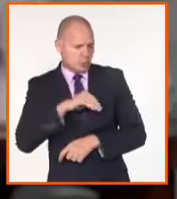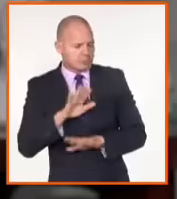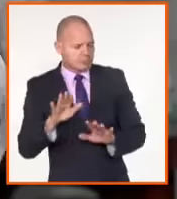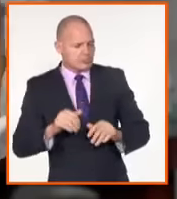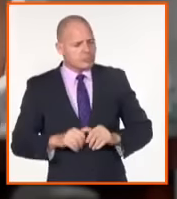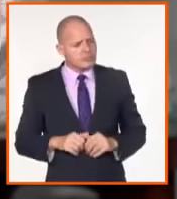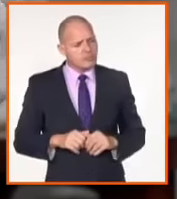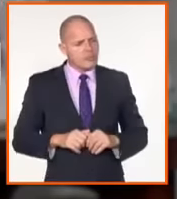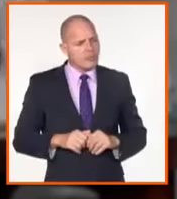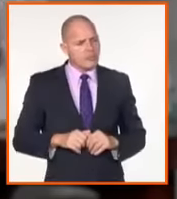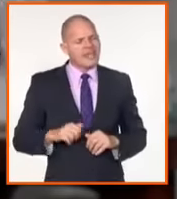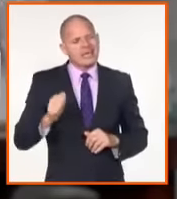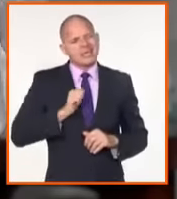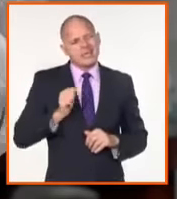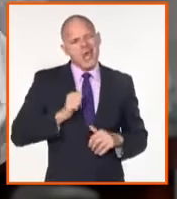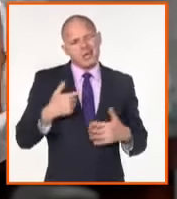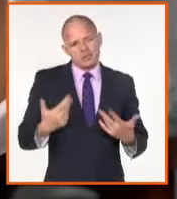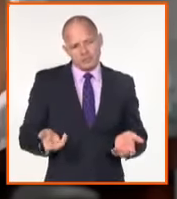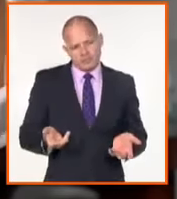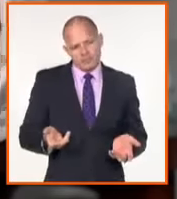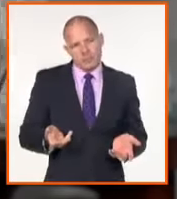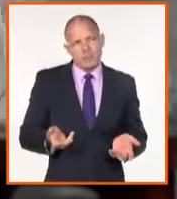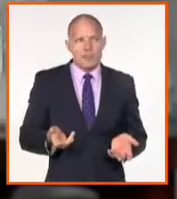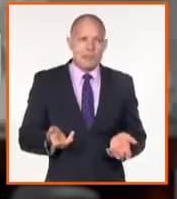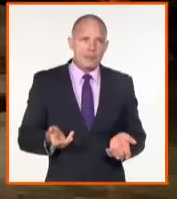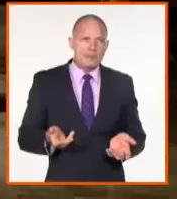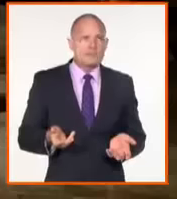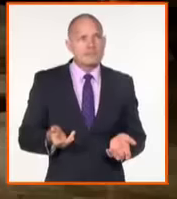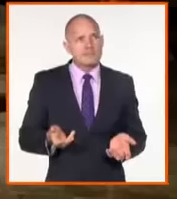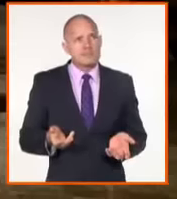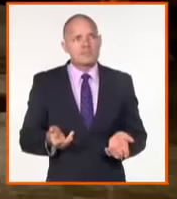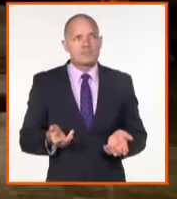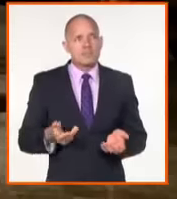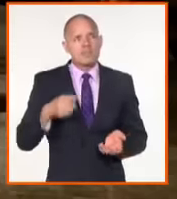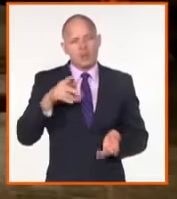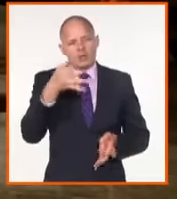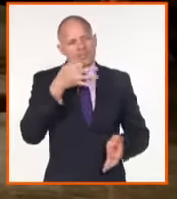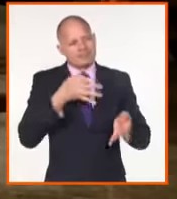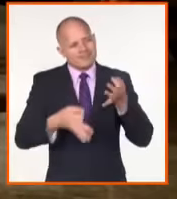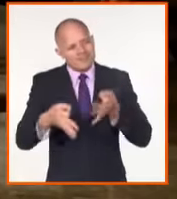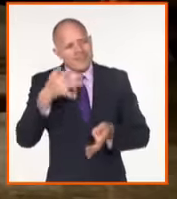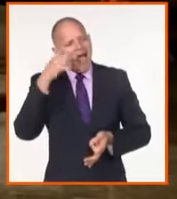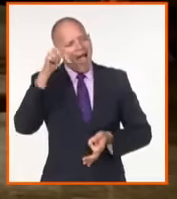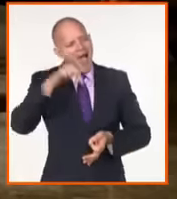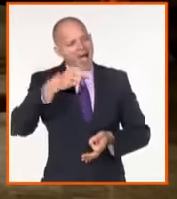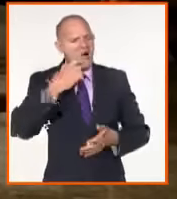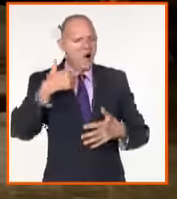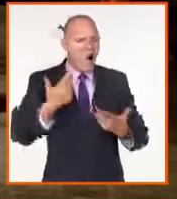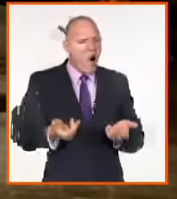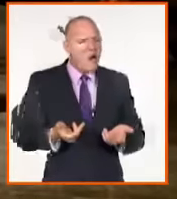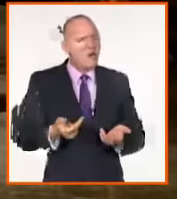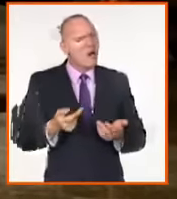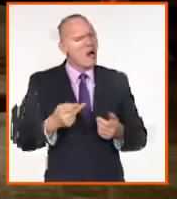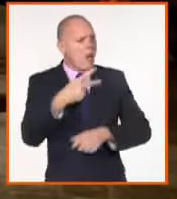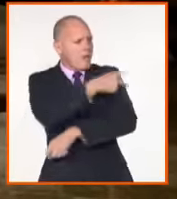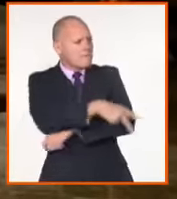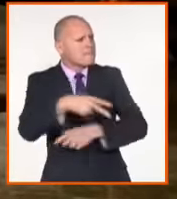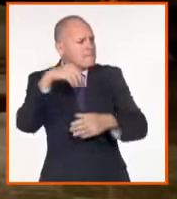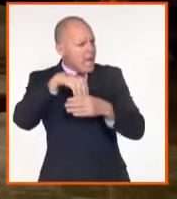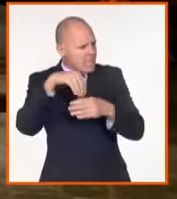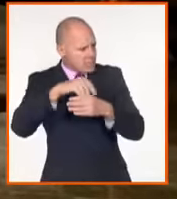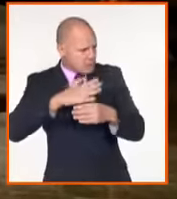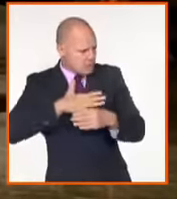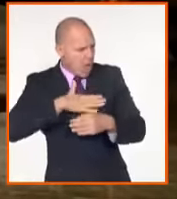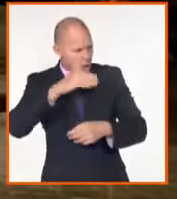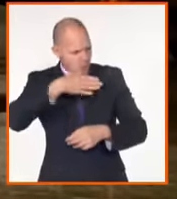cerrar este tema de la dinámica nacional y los problemas más recientes. Muchos de mis colegas